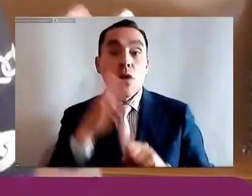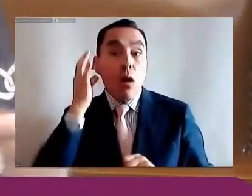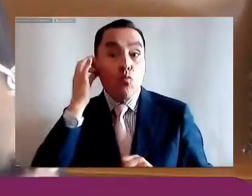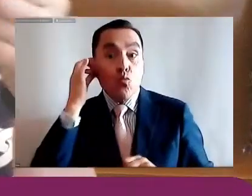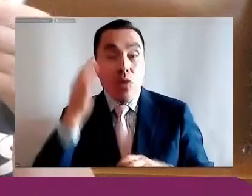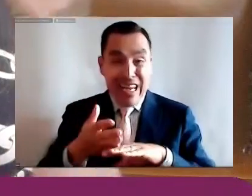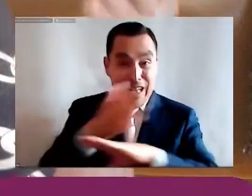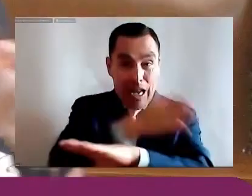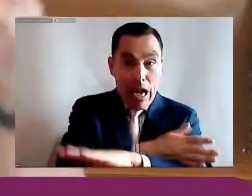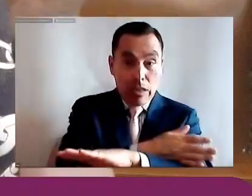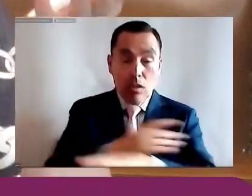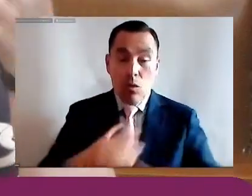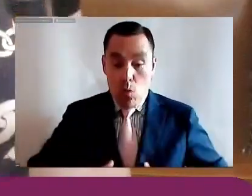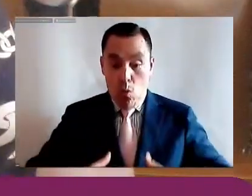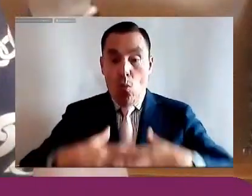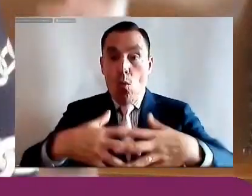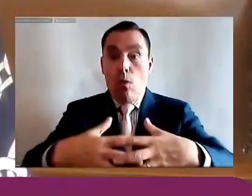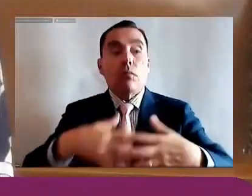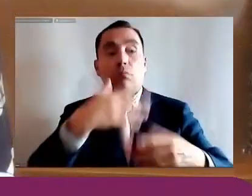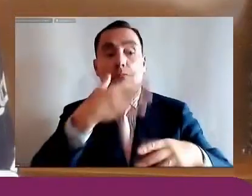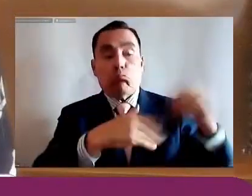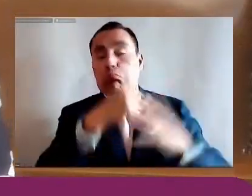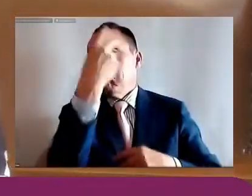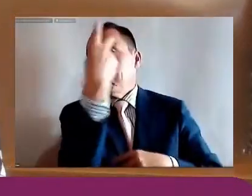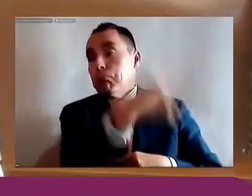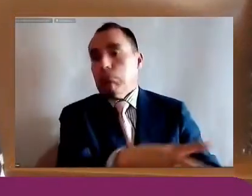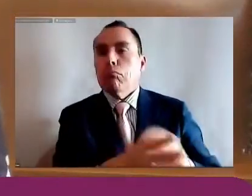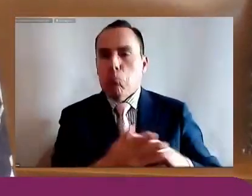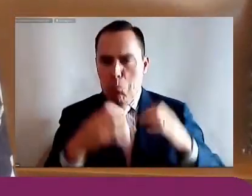uno es mujer y tiene ese riesgo y puede estar embarazada, ¿verdad?